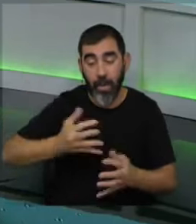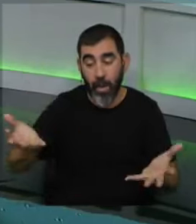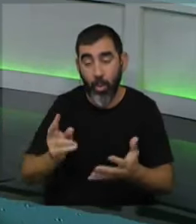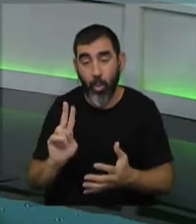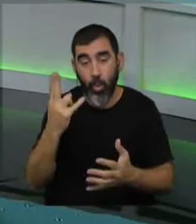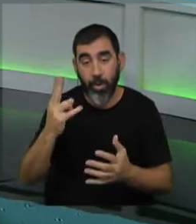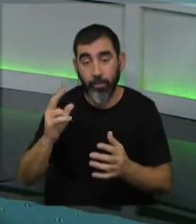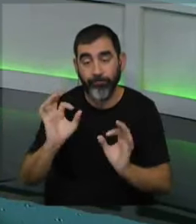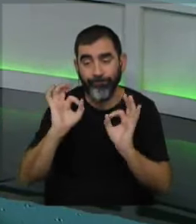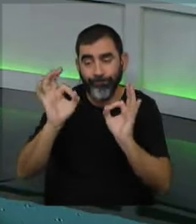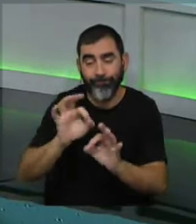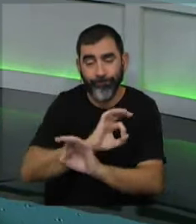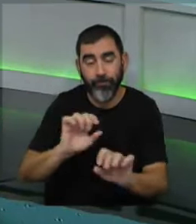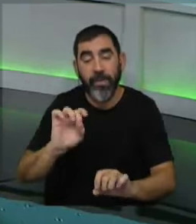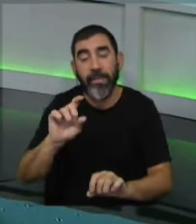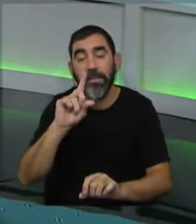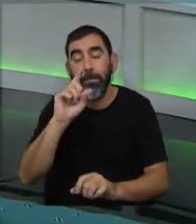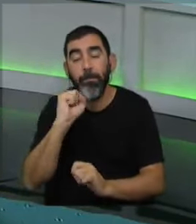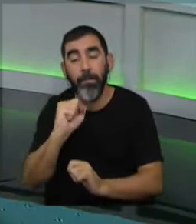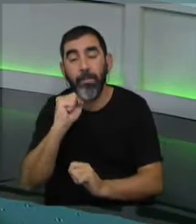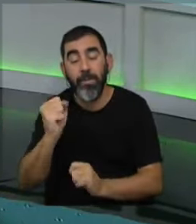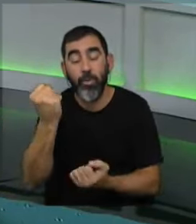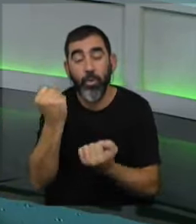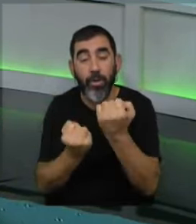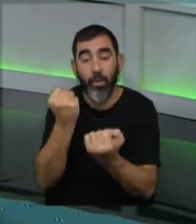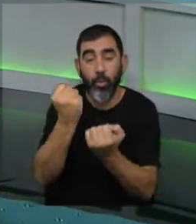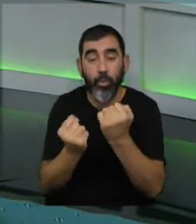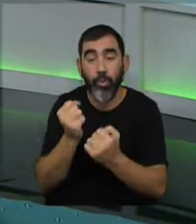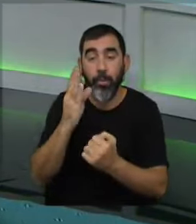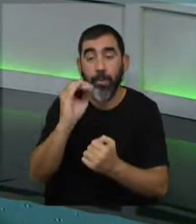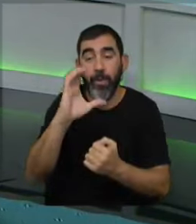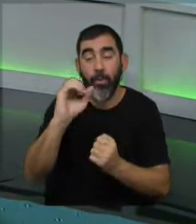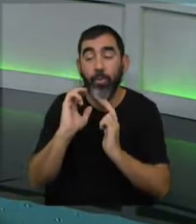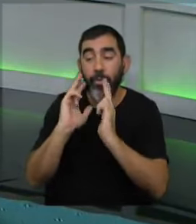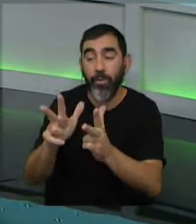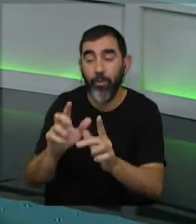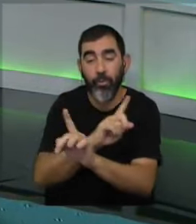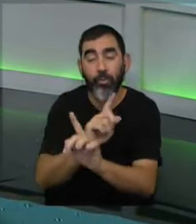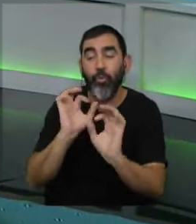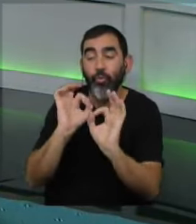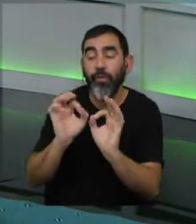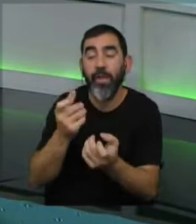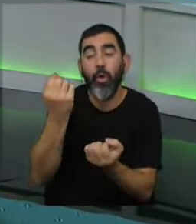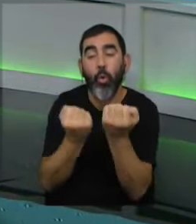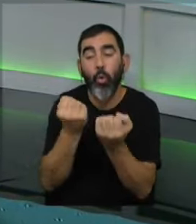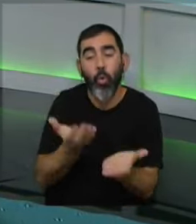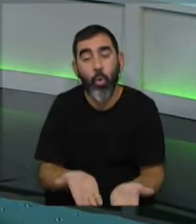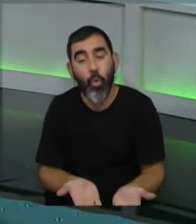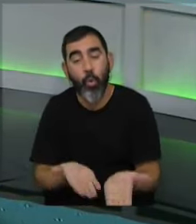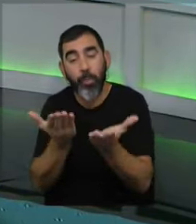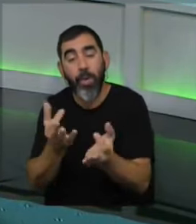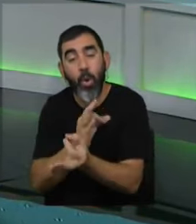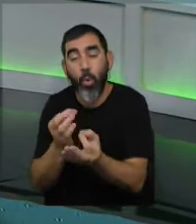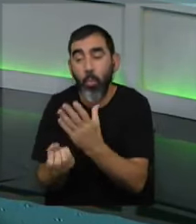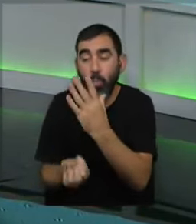Uruguay que no alcanzan los 15000 pesos la economista Alejandra pico dijo que no alcanza con que la economía crezca o que se